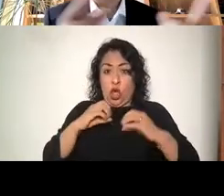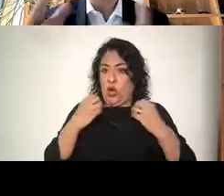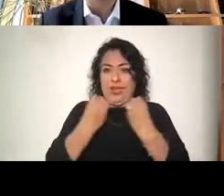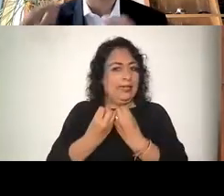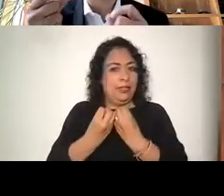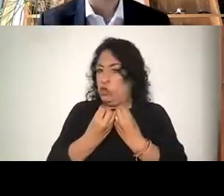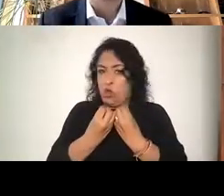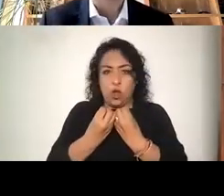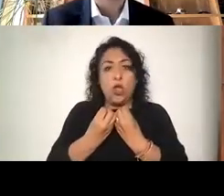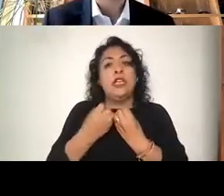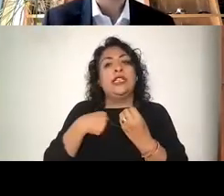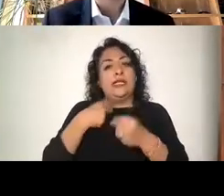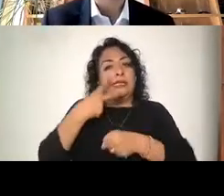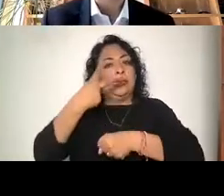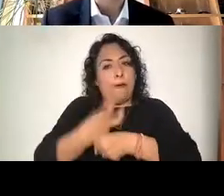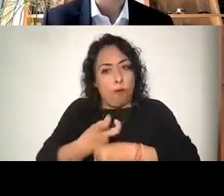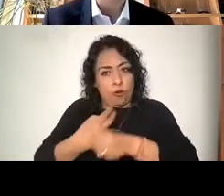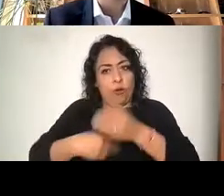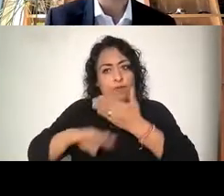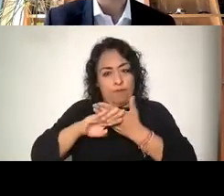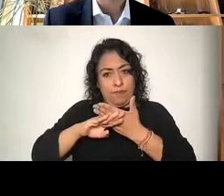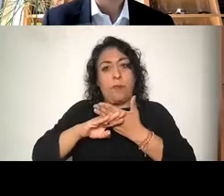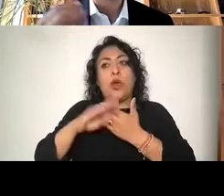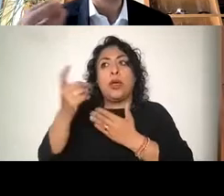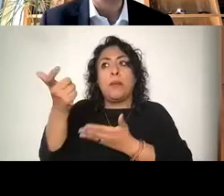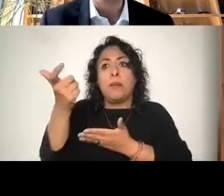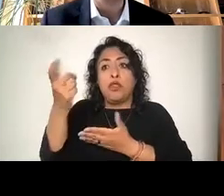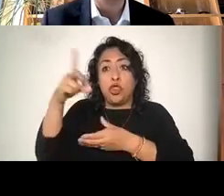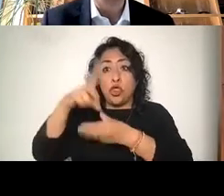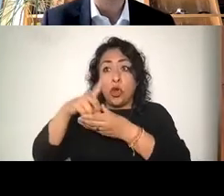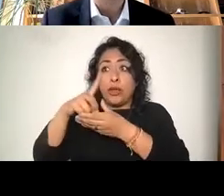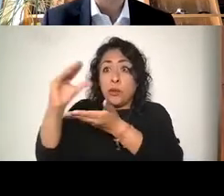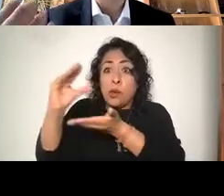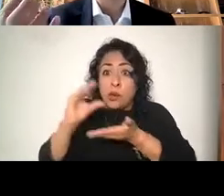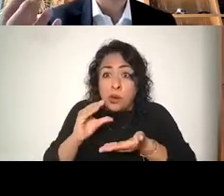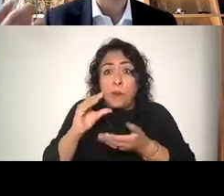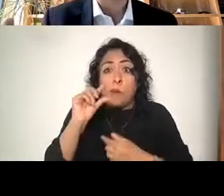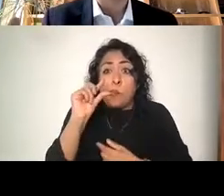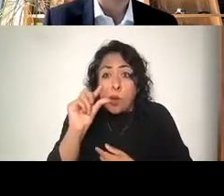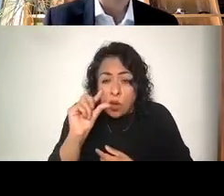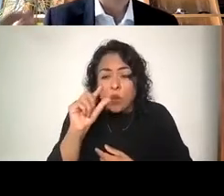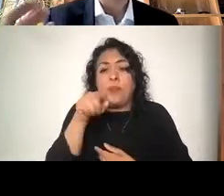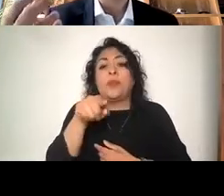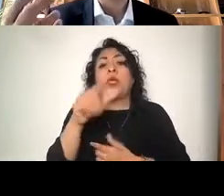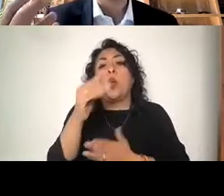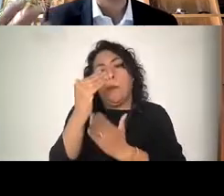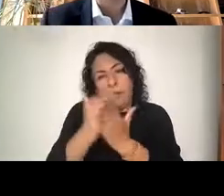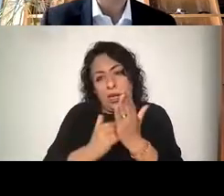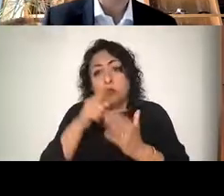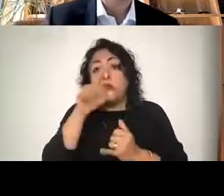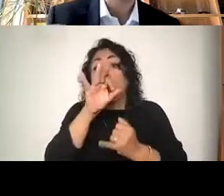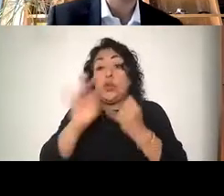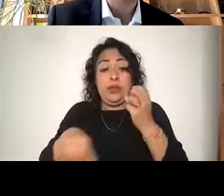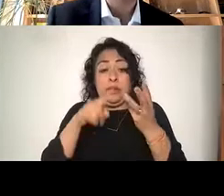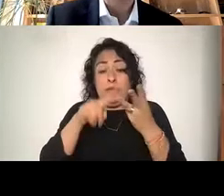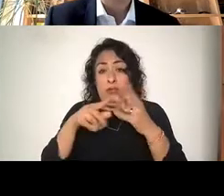organización es la segunda afectada porque recibe menos donativos. Y el afectado último, el que va a perder los